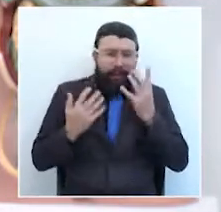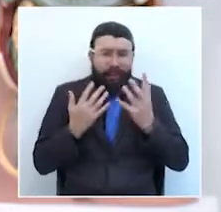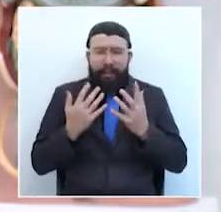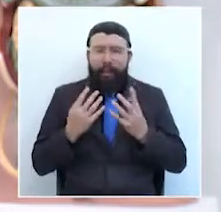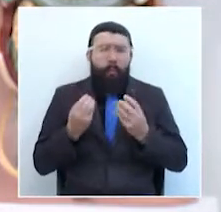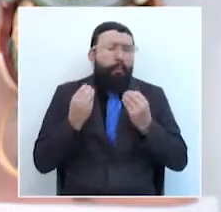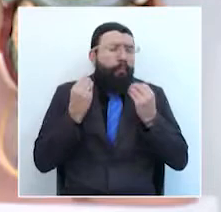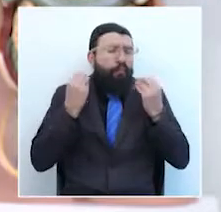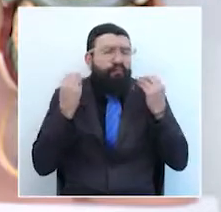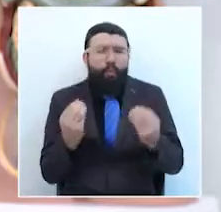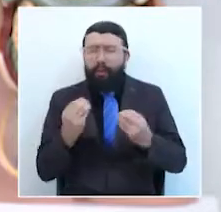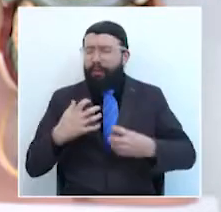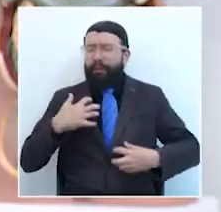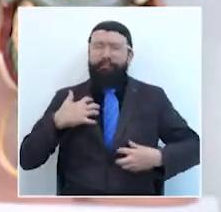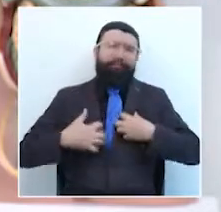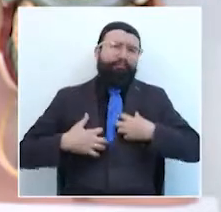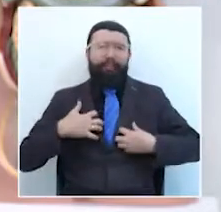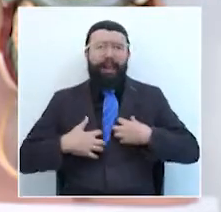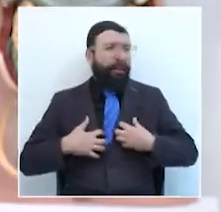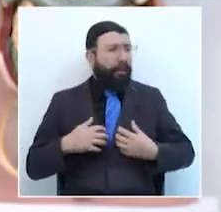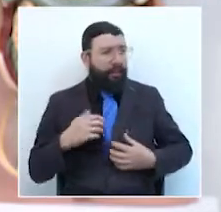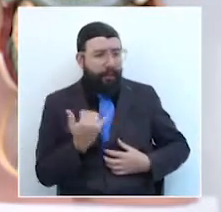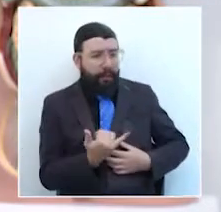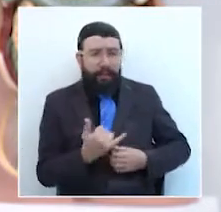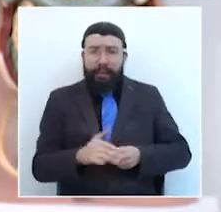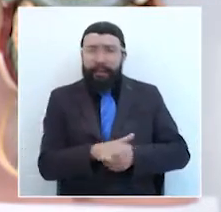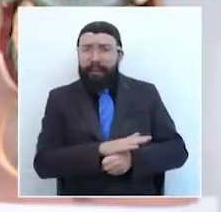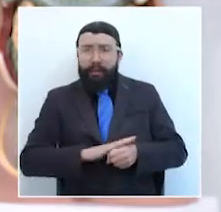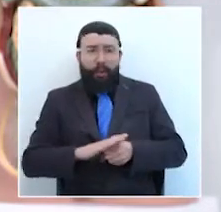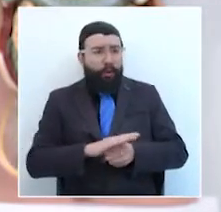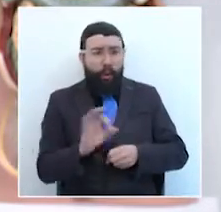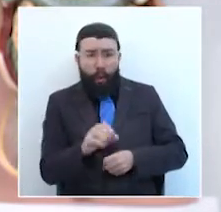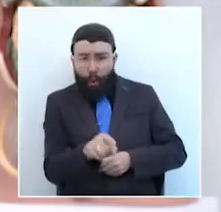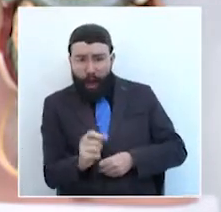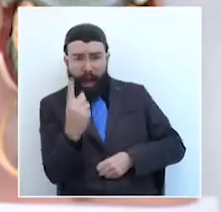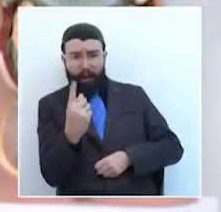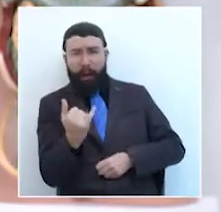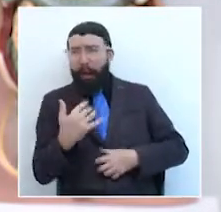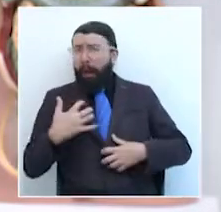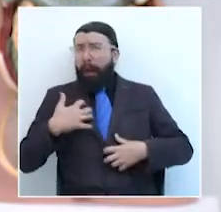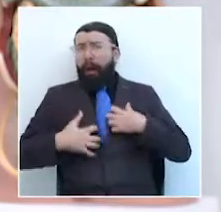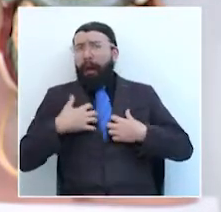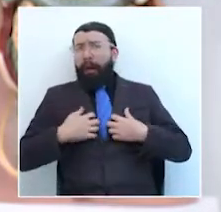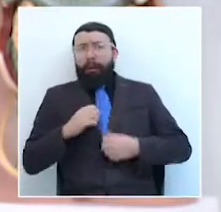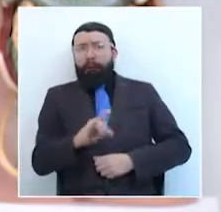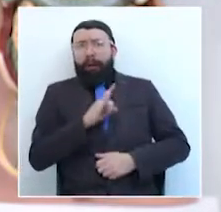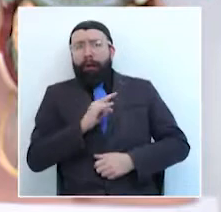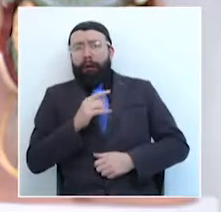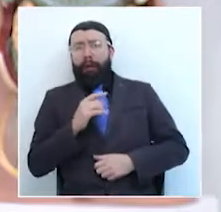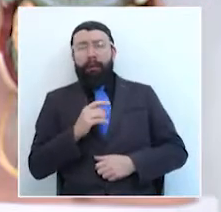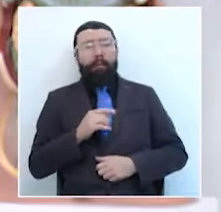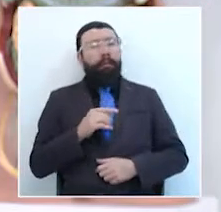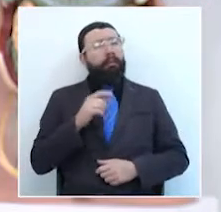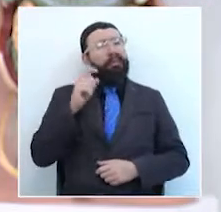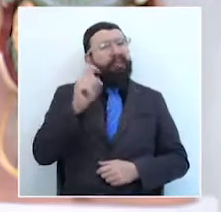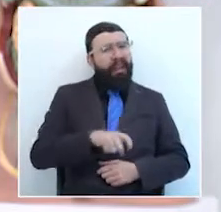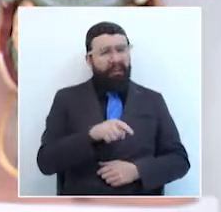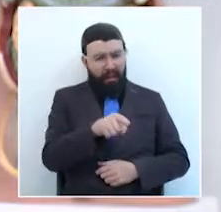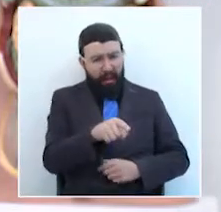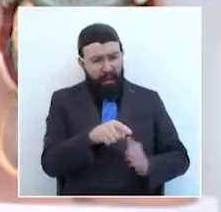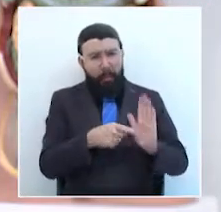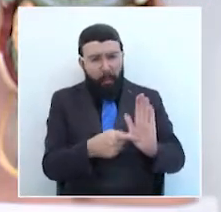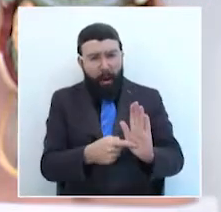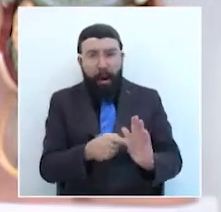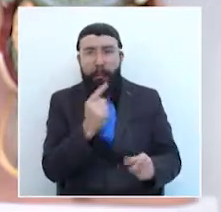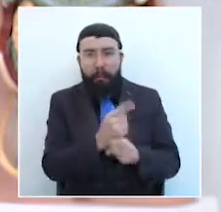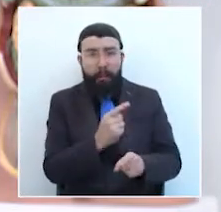desbordado ante una situación o algún objeto muchas veces no necesariamente tienen que estar expuestos a esa situación